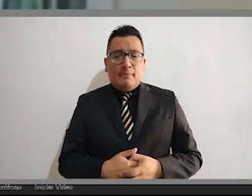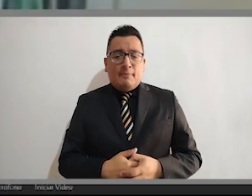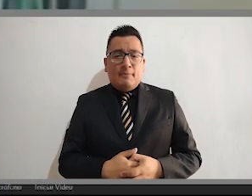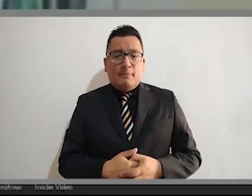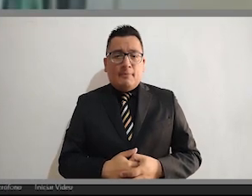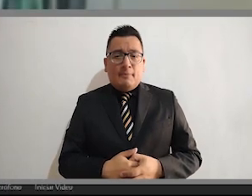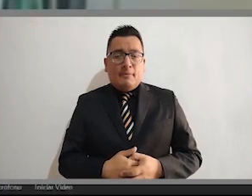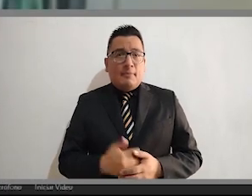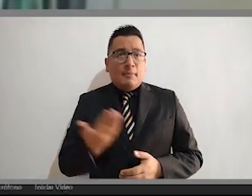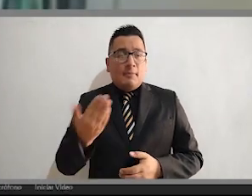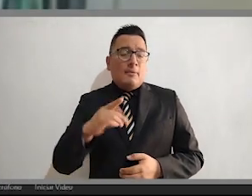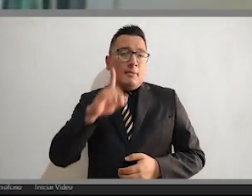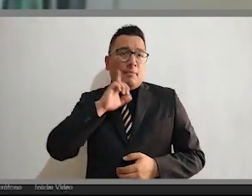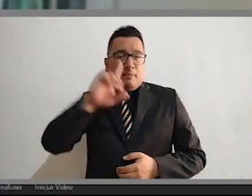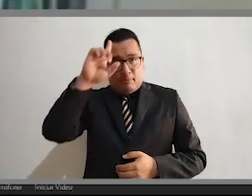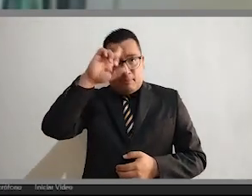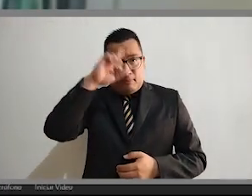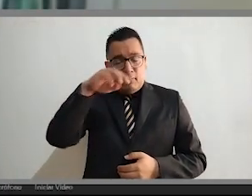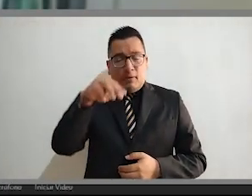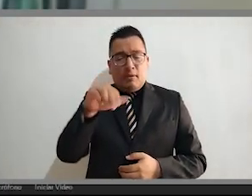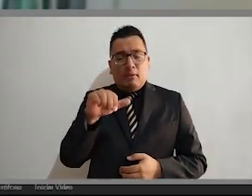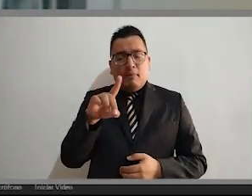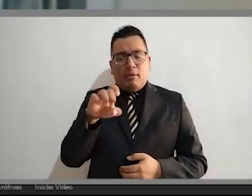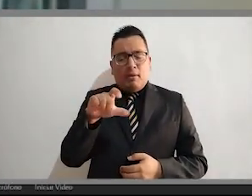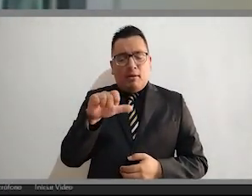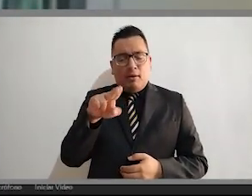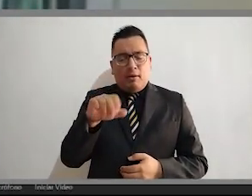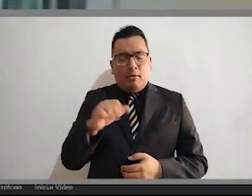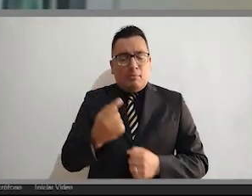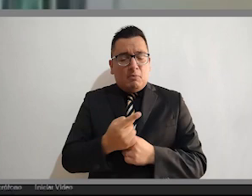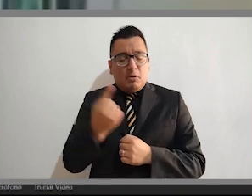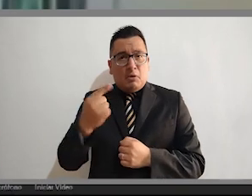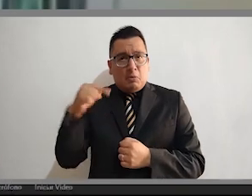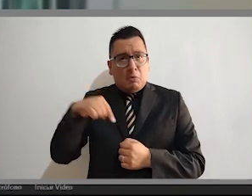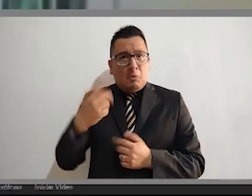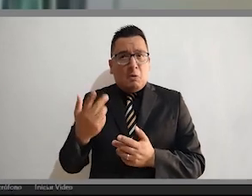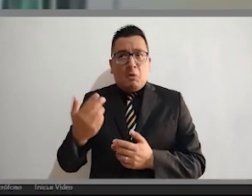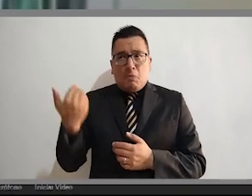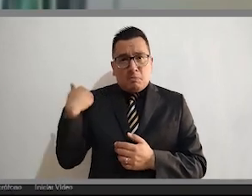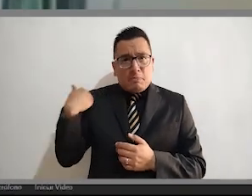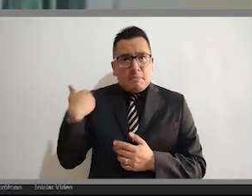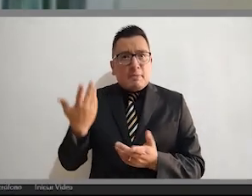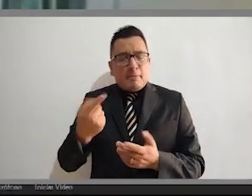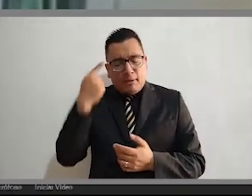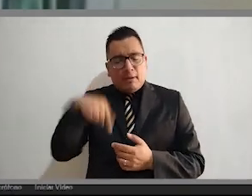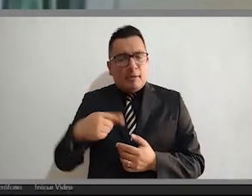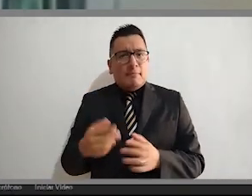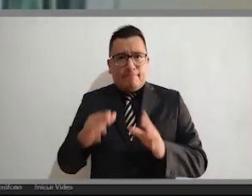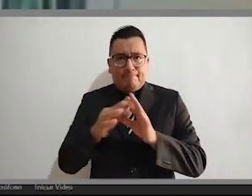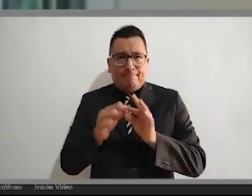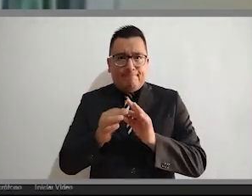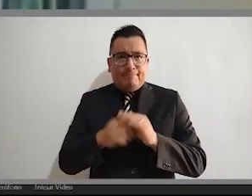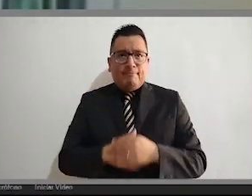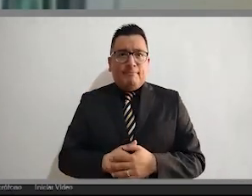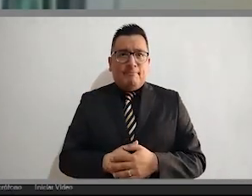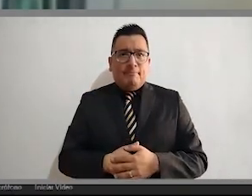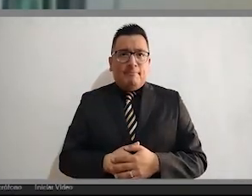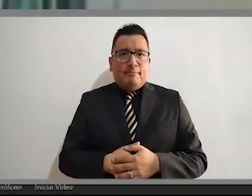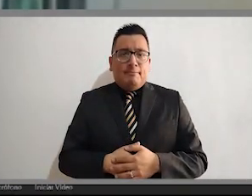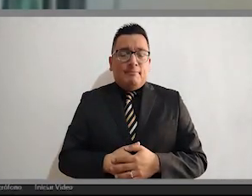infinitamente a la consejera Madeleine Figueroa Gámez por estar este día con ustedes, con todas y todos en